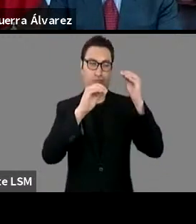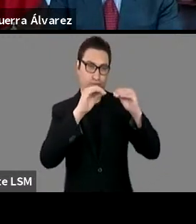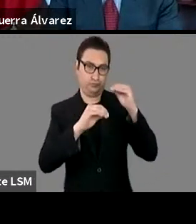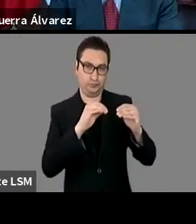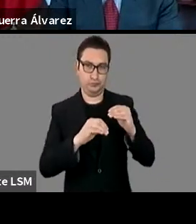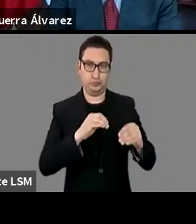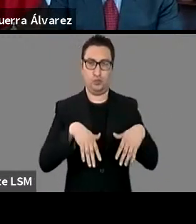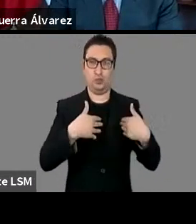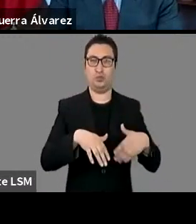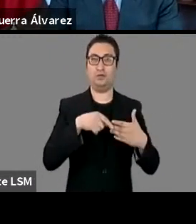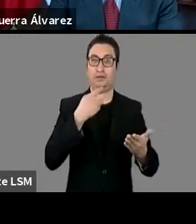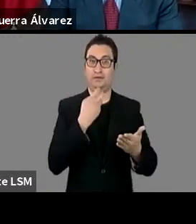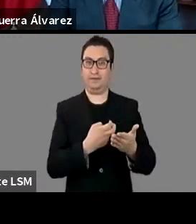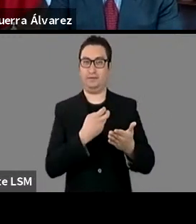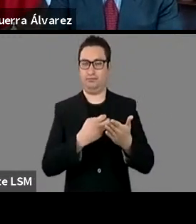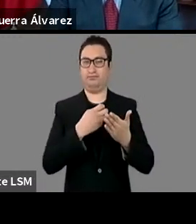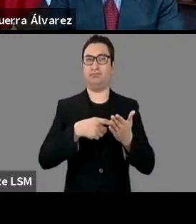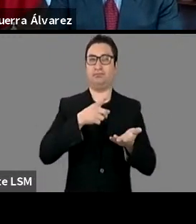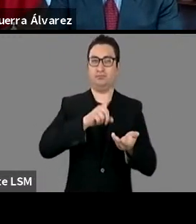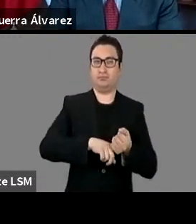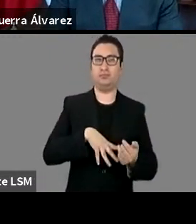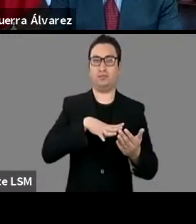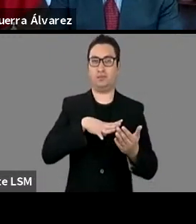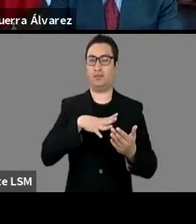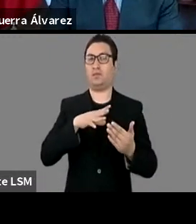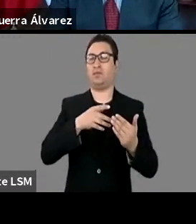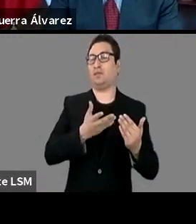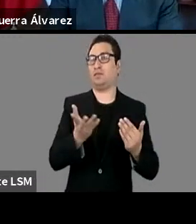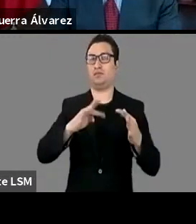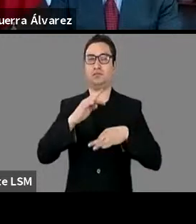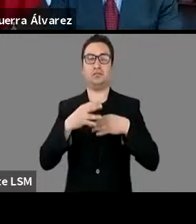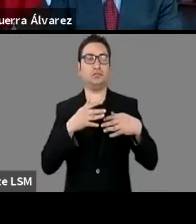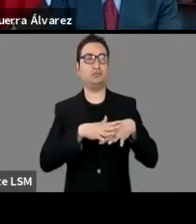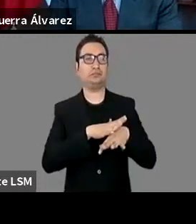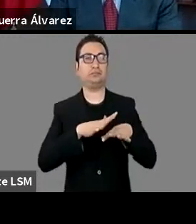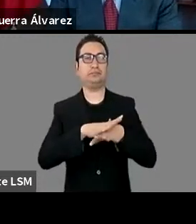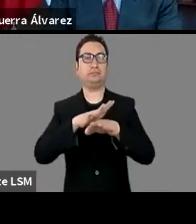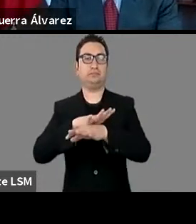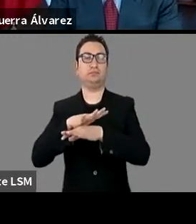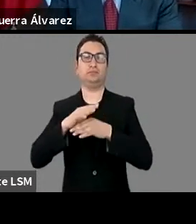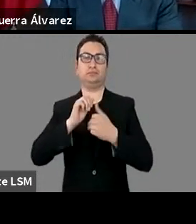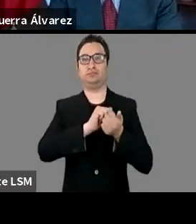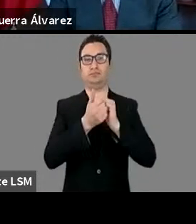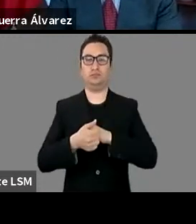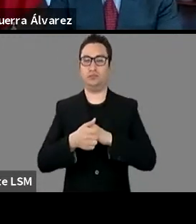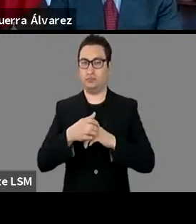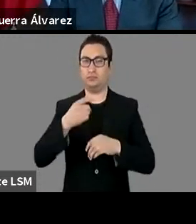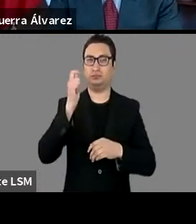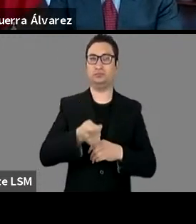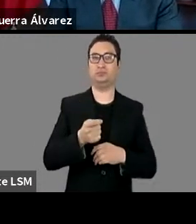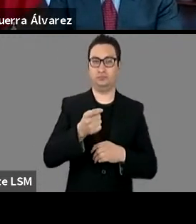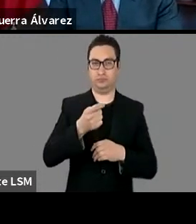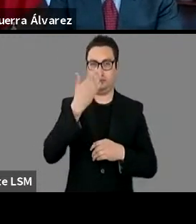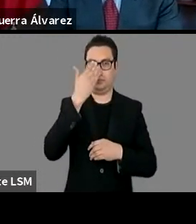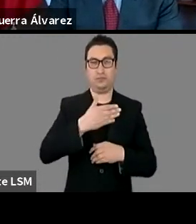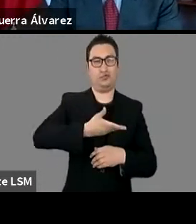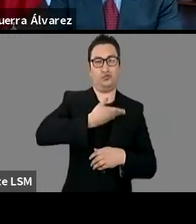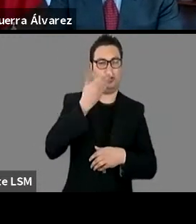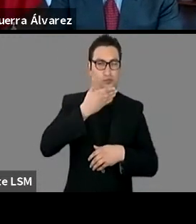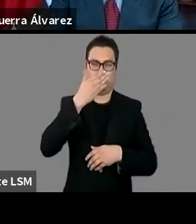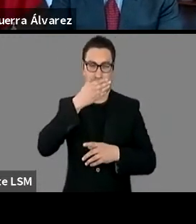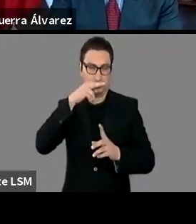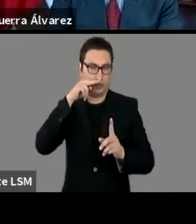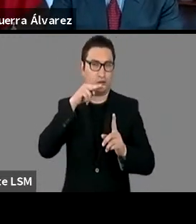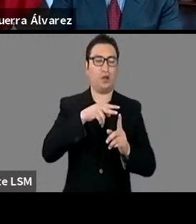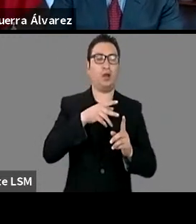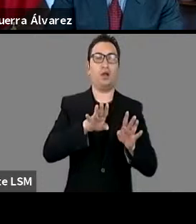de paradigma que consiste de transitar de un modelo médico rehabilitador al modelo social y de derechos